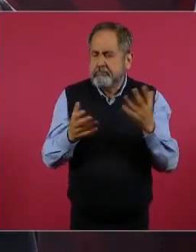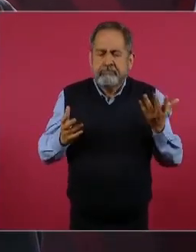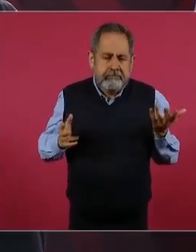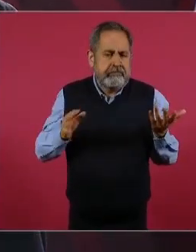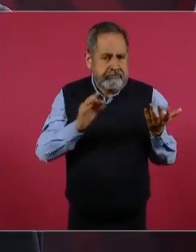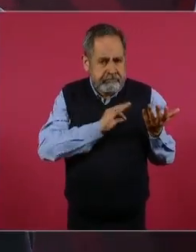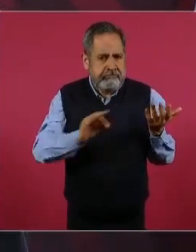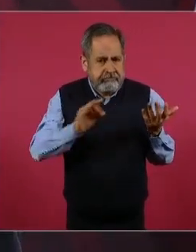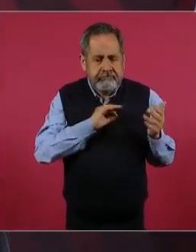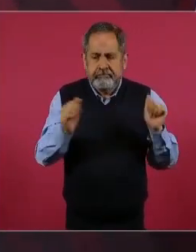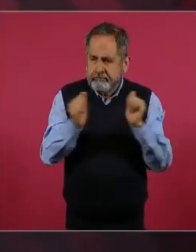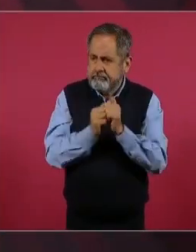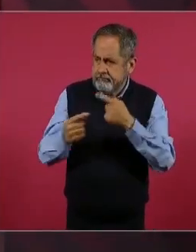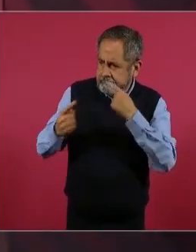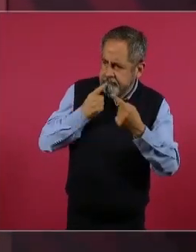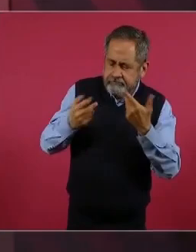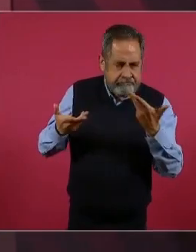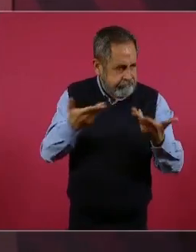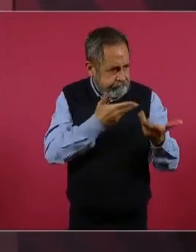y por la vía democrática,